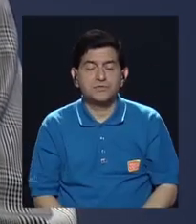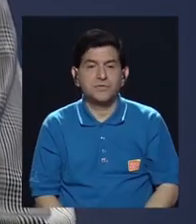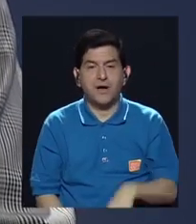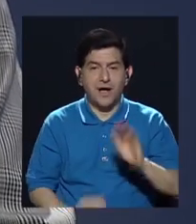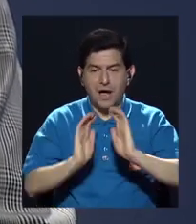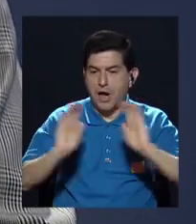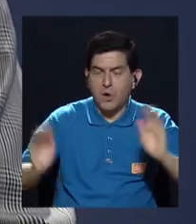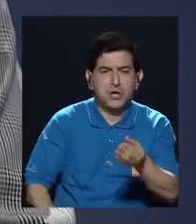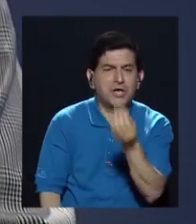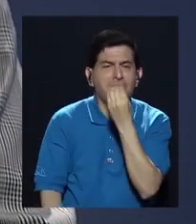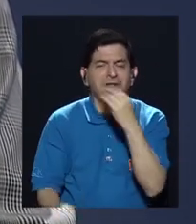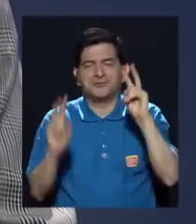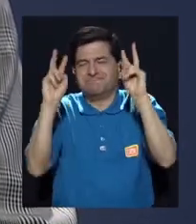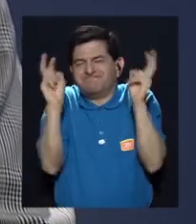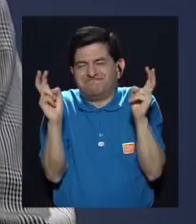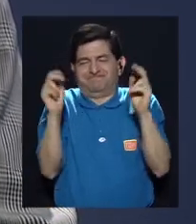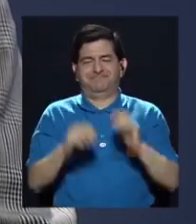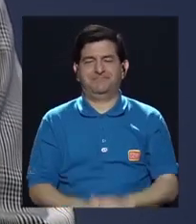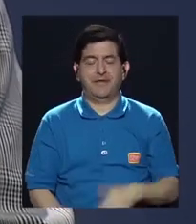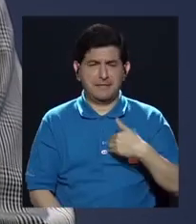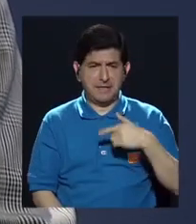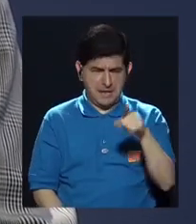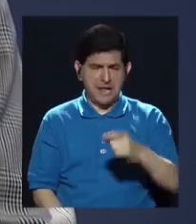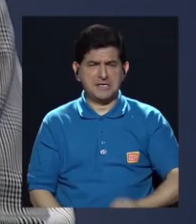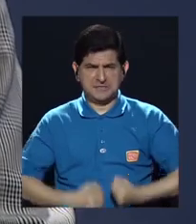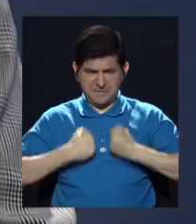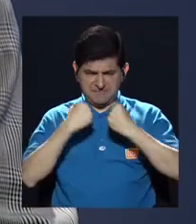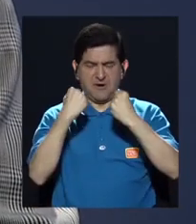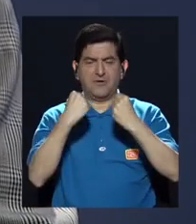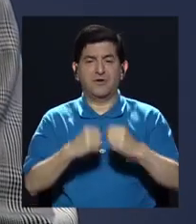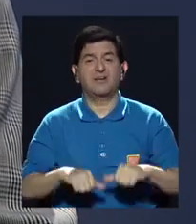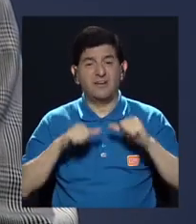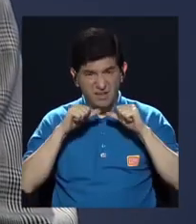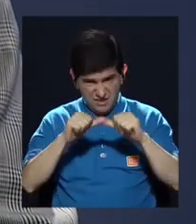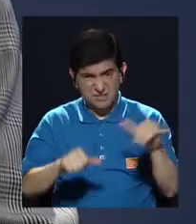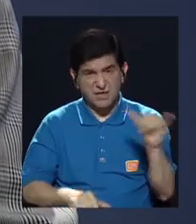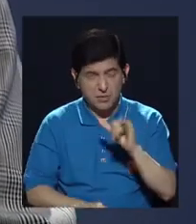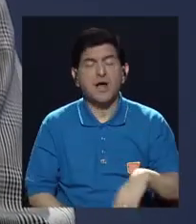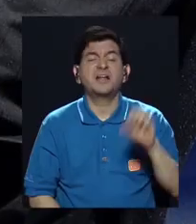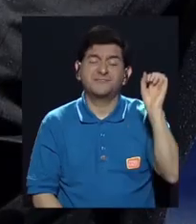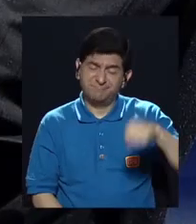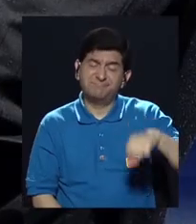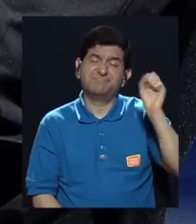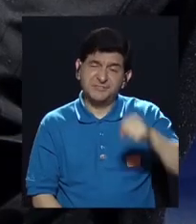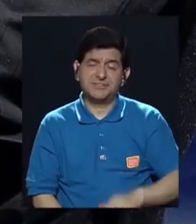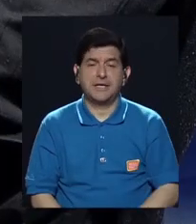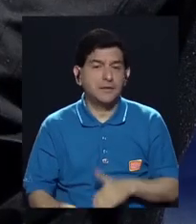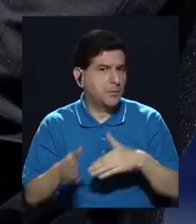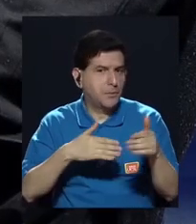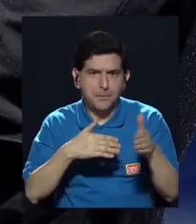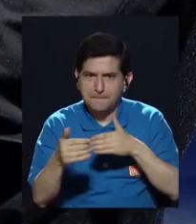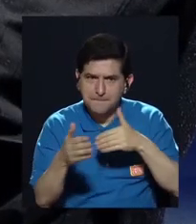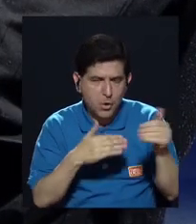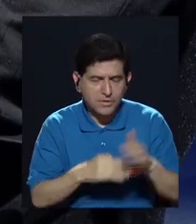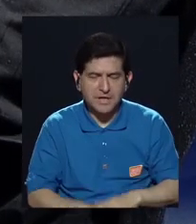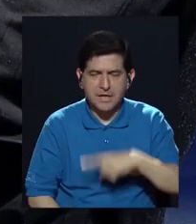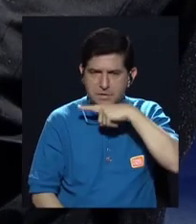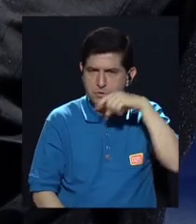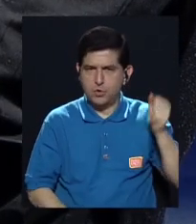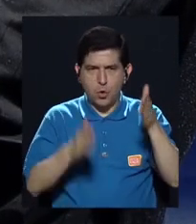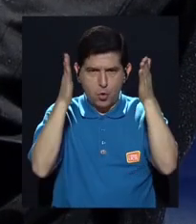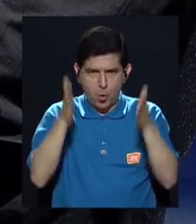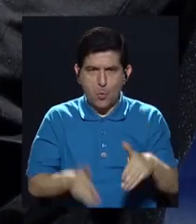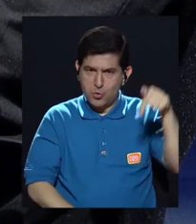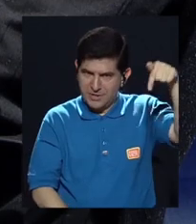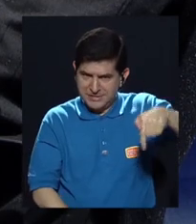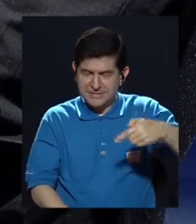comer chiquitos y cosas terribles. Sí. Tuvo esa audacia. ¿Todavía, don Manuel? Todavía, a pesar de que los comunistas